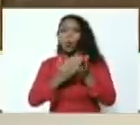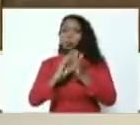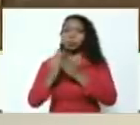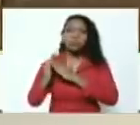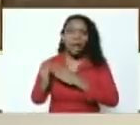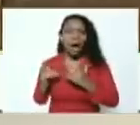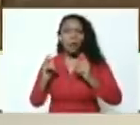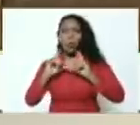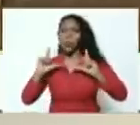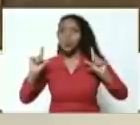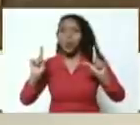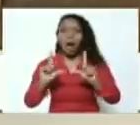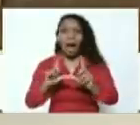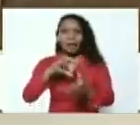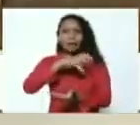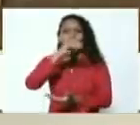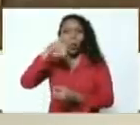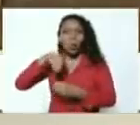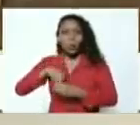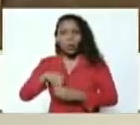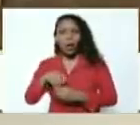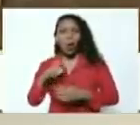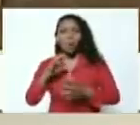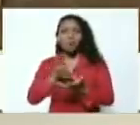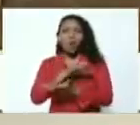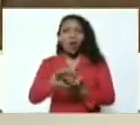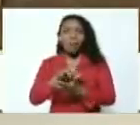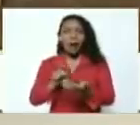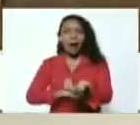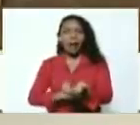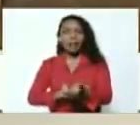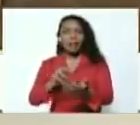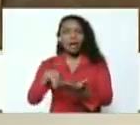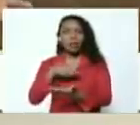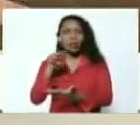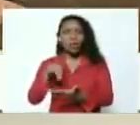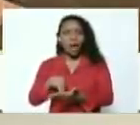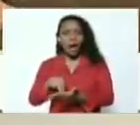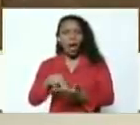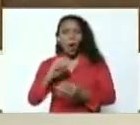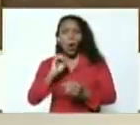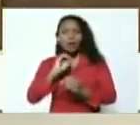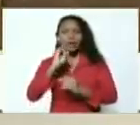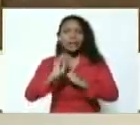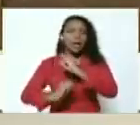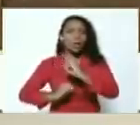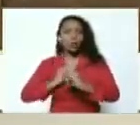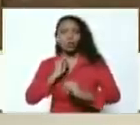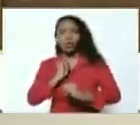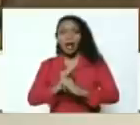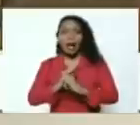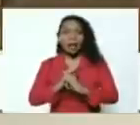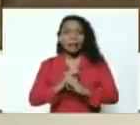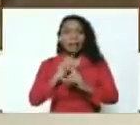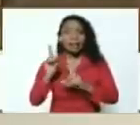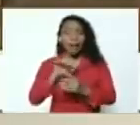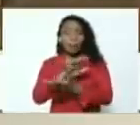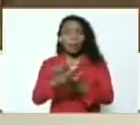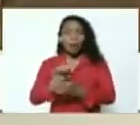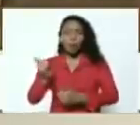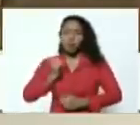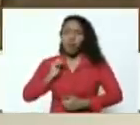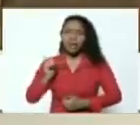comunitario, local, regional, o un problema de carácter nacional, o un problema de carácter internacional, sea el problema que